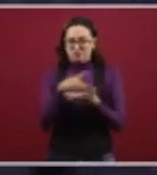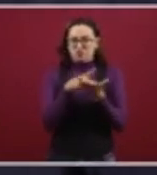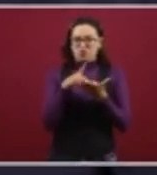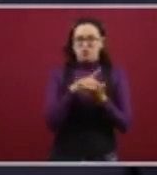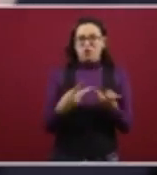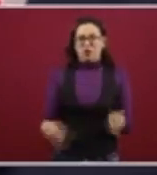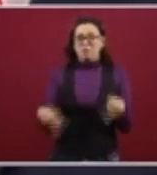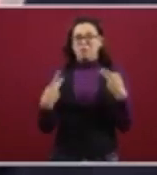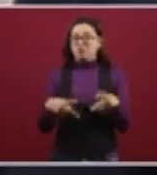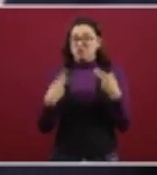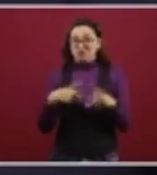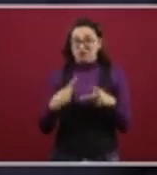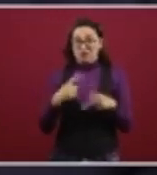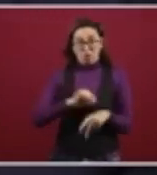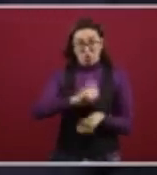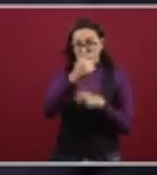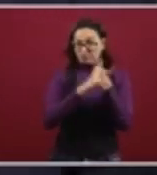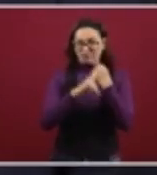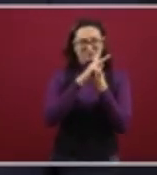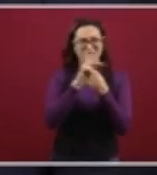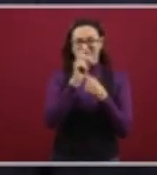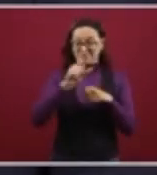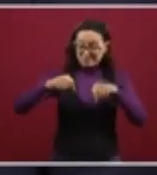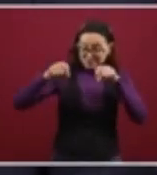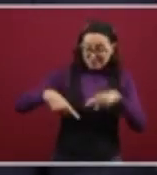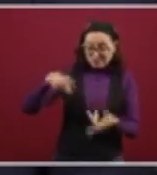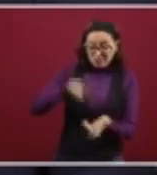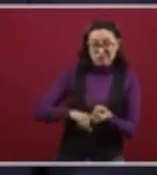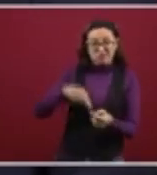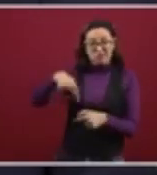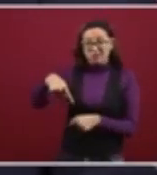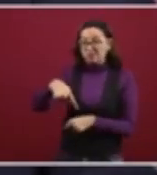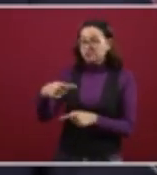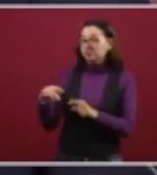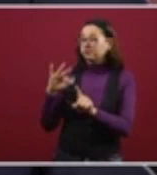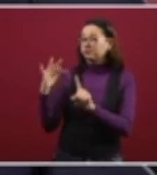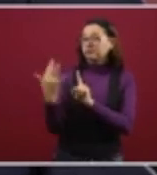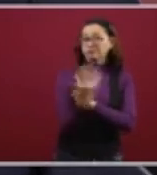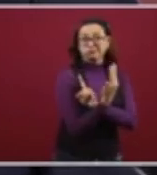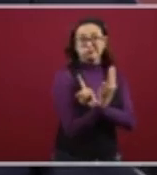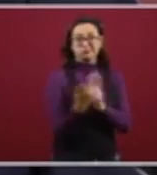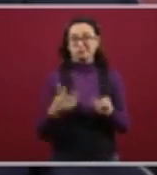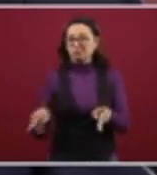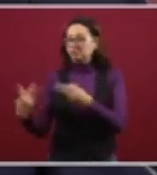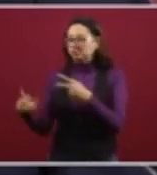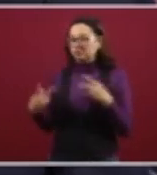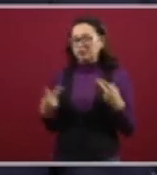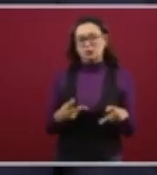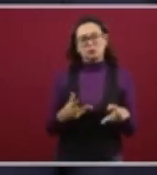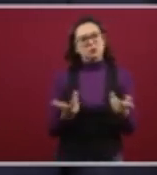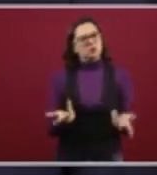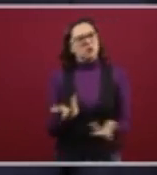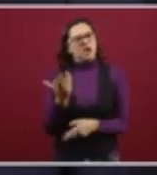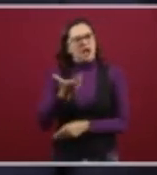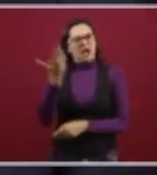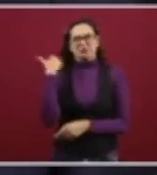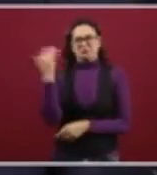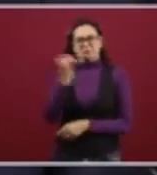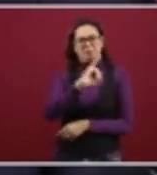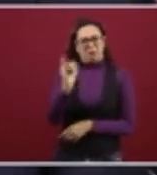vende en donde se produce. Eso no existía. Y además una droga